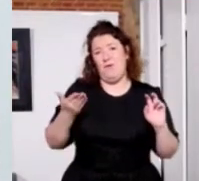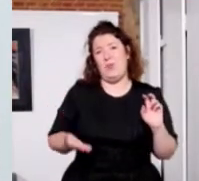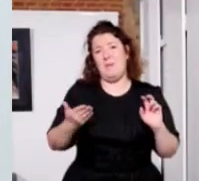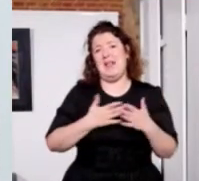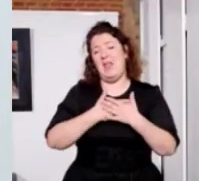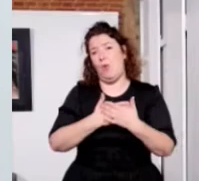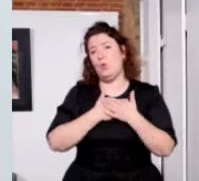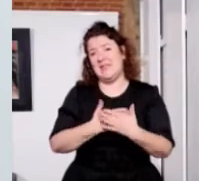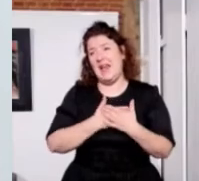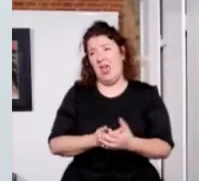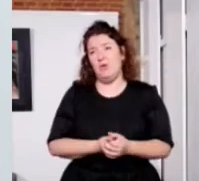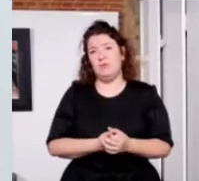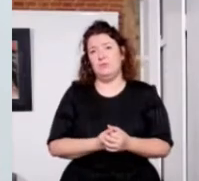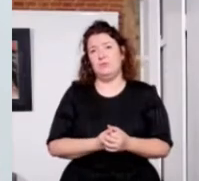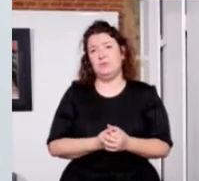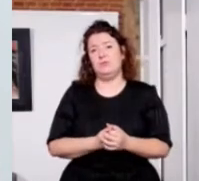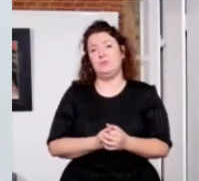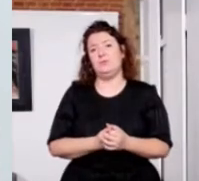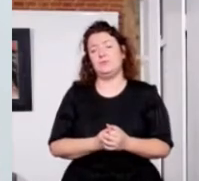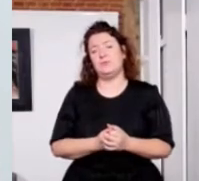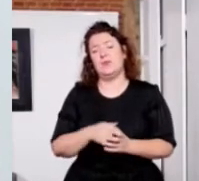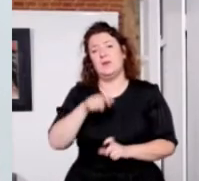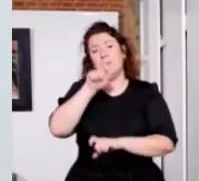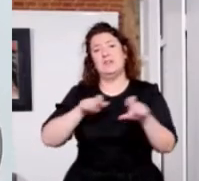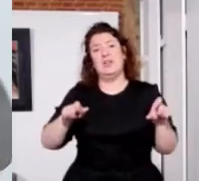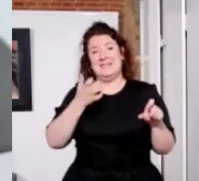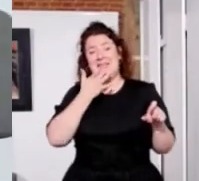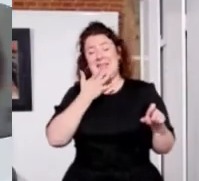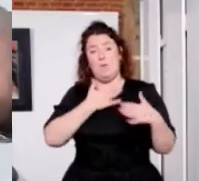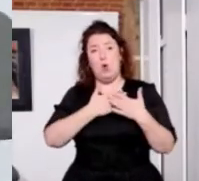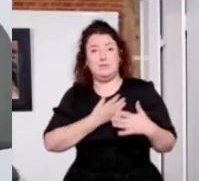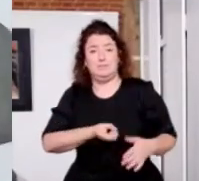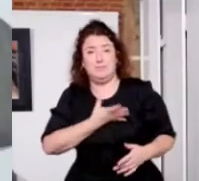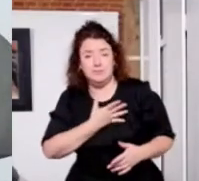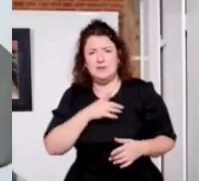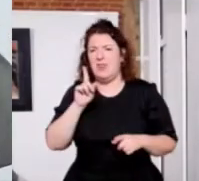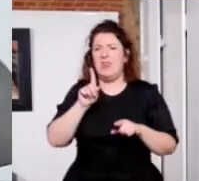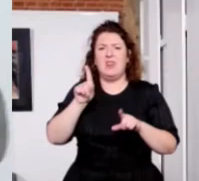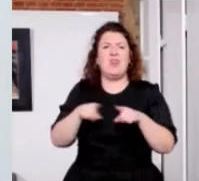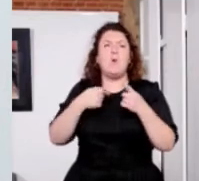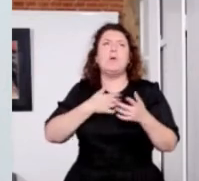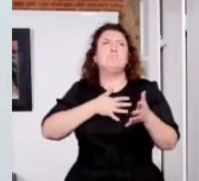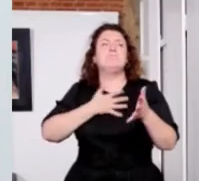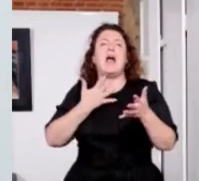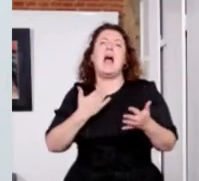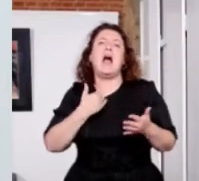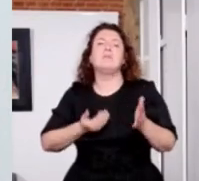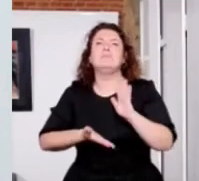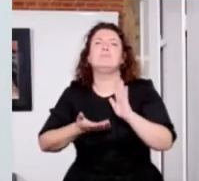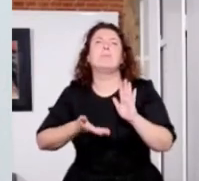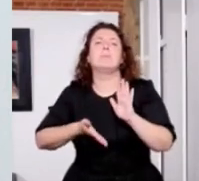voluntariado o de las personas que ejercitan el voluntariado, independientemente de la motivación que puedan tener, ¿no? Que al